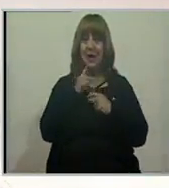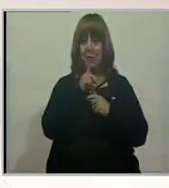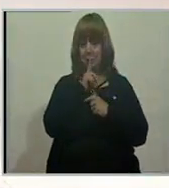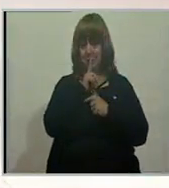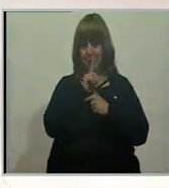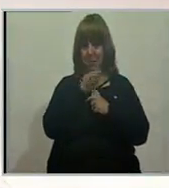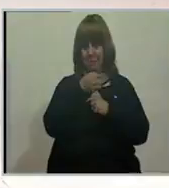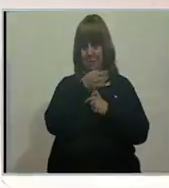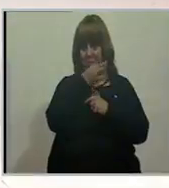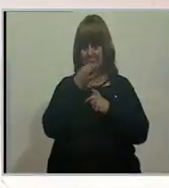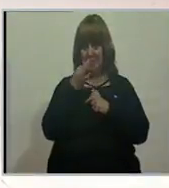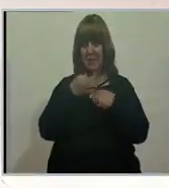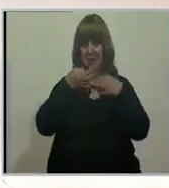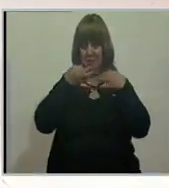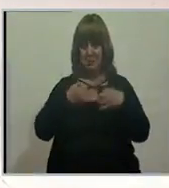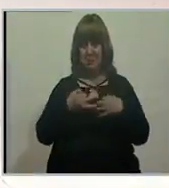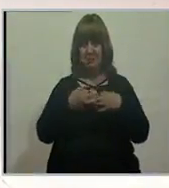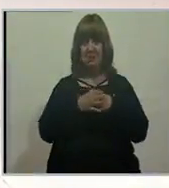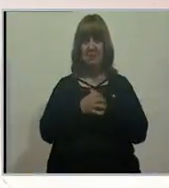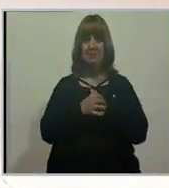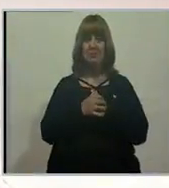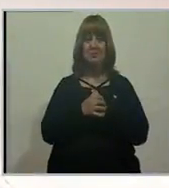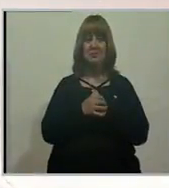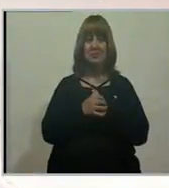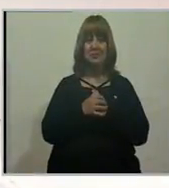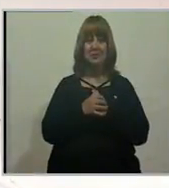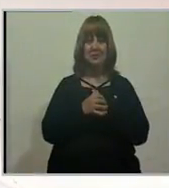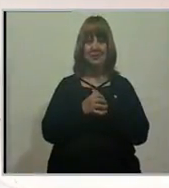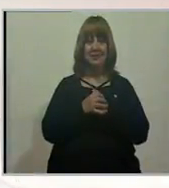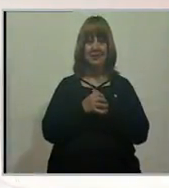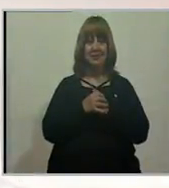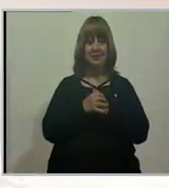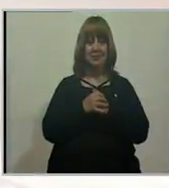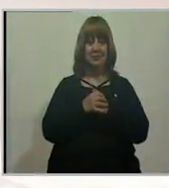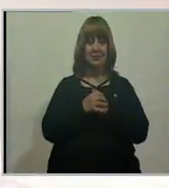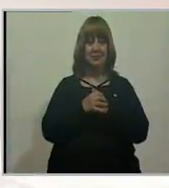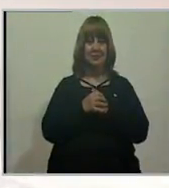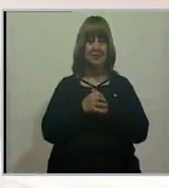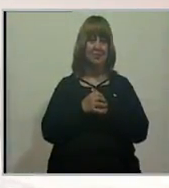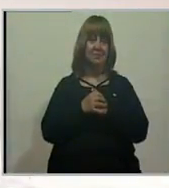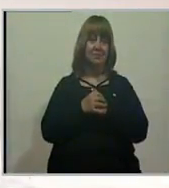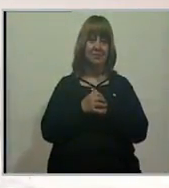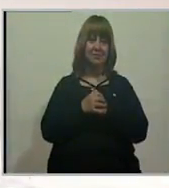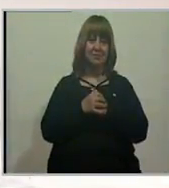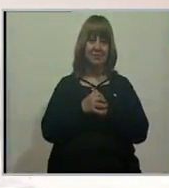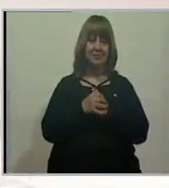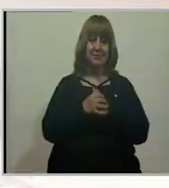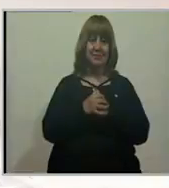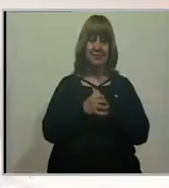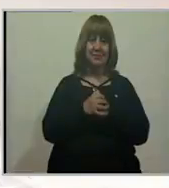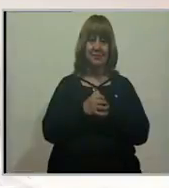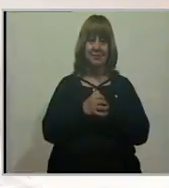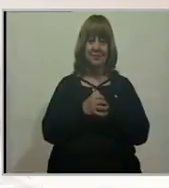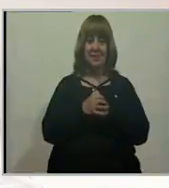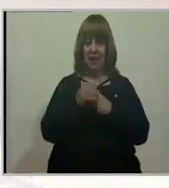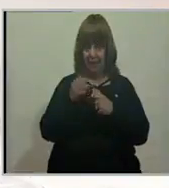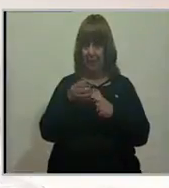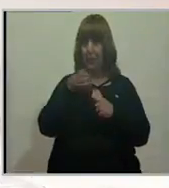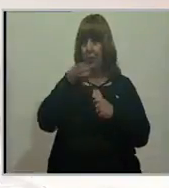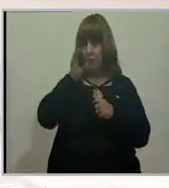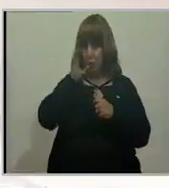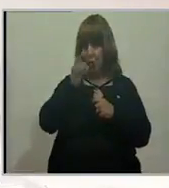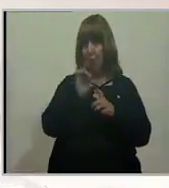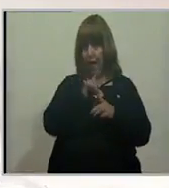Gracias a la gente de Cepita. No es tan amargo como muchos creen, ¿eh? Nada que ver. Mur, mire, con esto le saco una sonrisa de oreja a